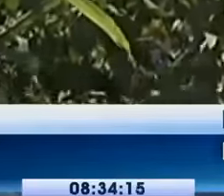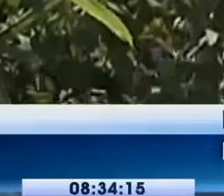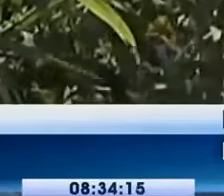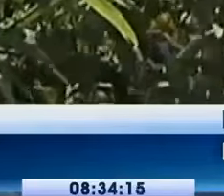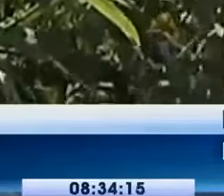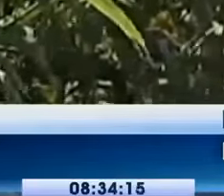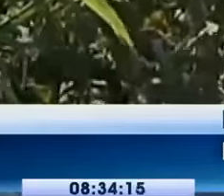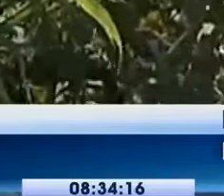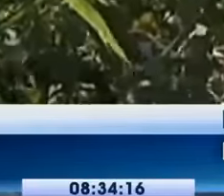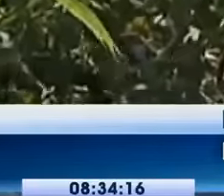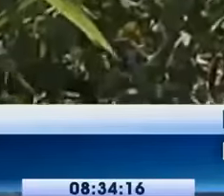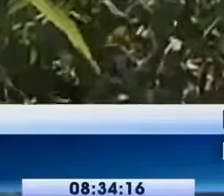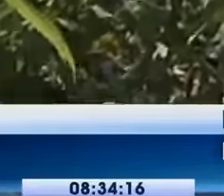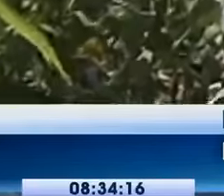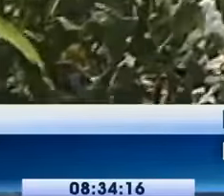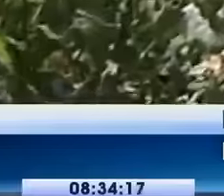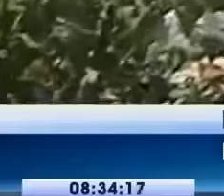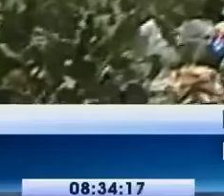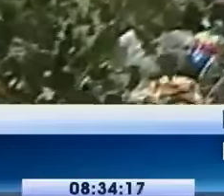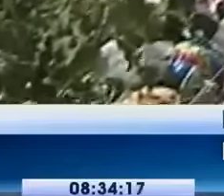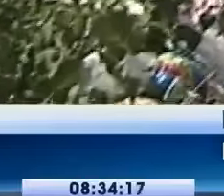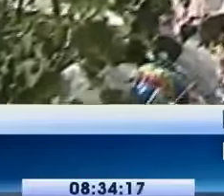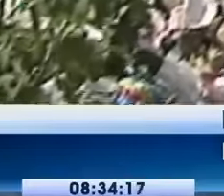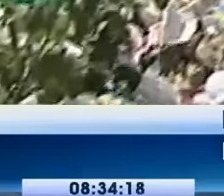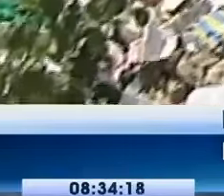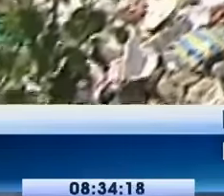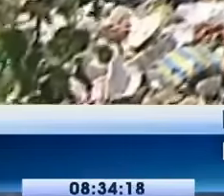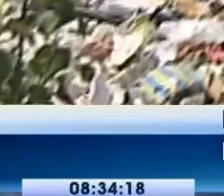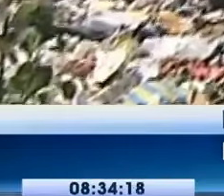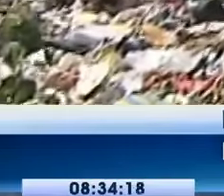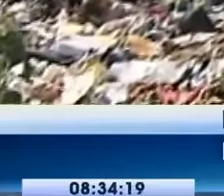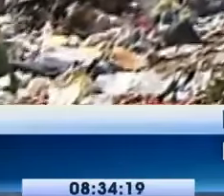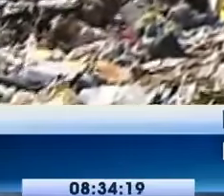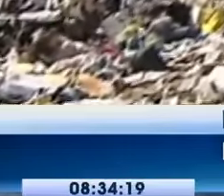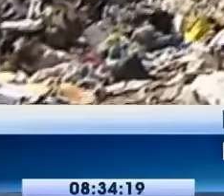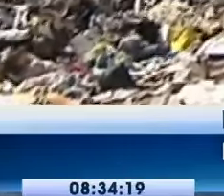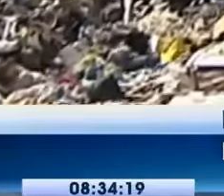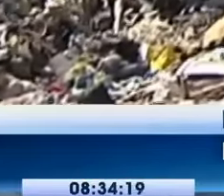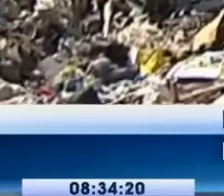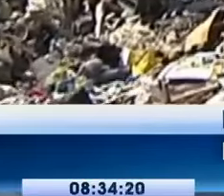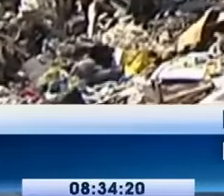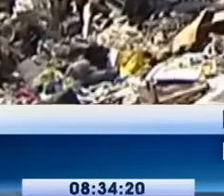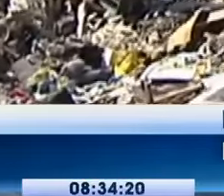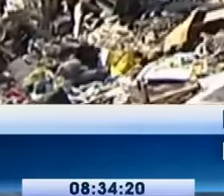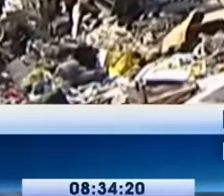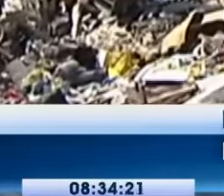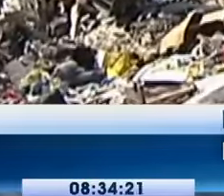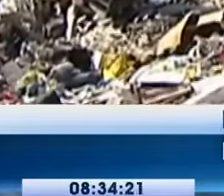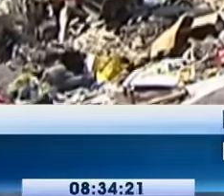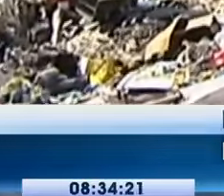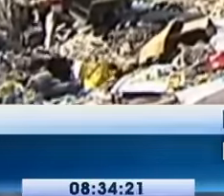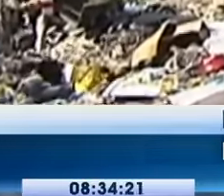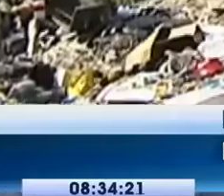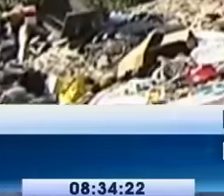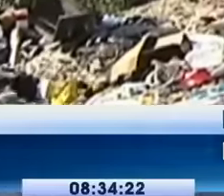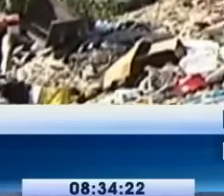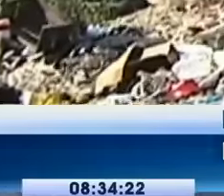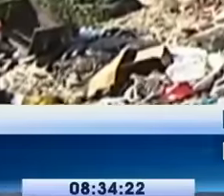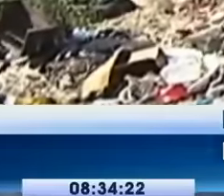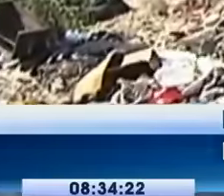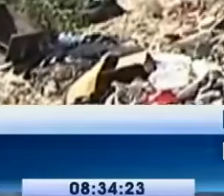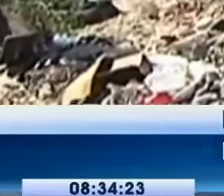basura. Exactamente, esa sería parte de la solución. Primero que nada, poder tener la autorización del municipio de Guayaquil